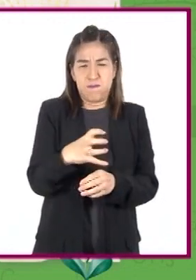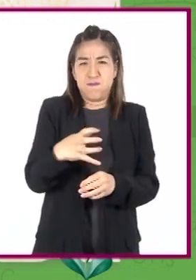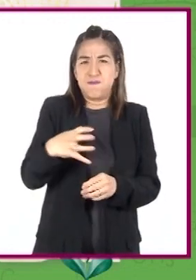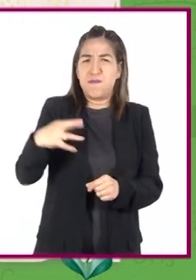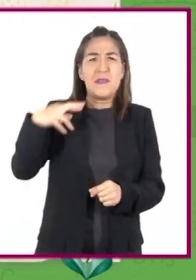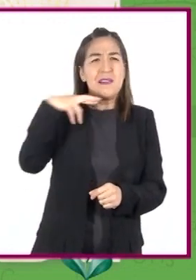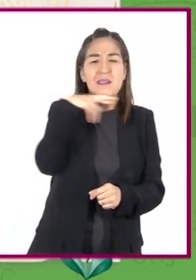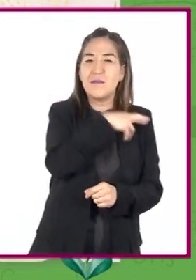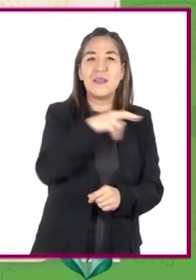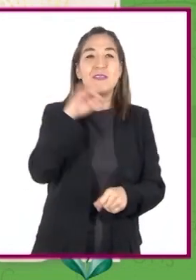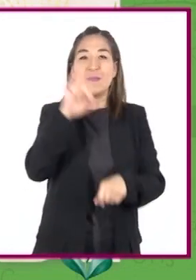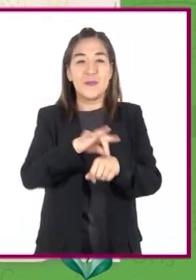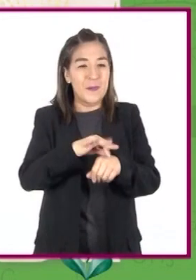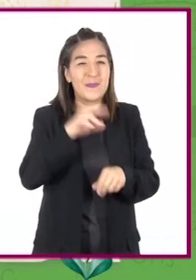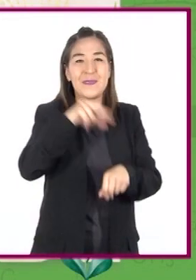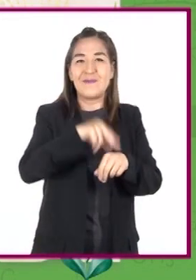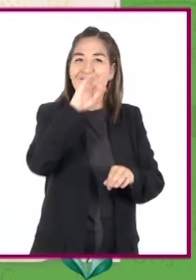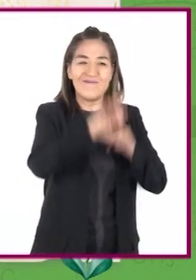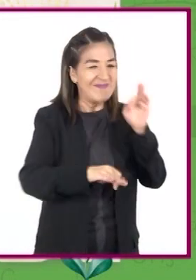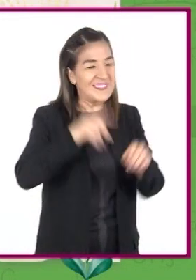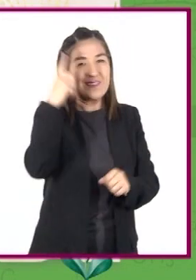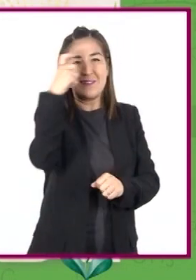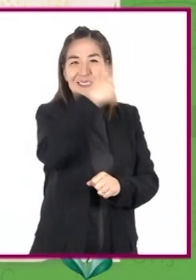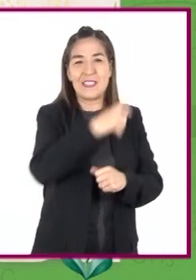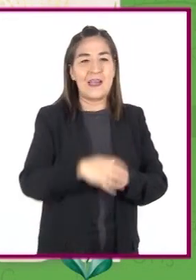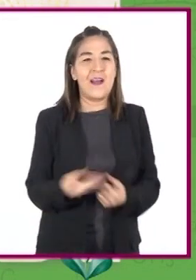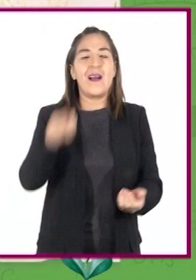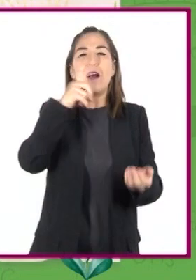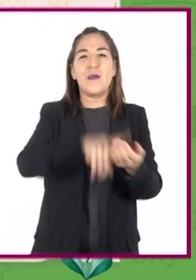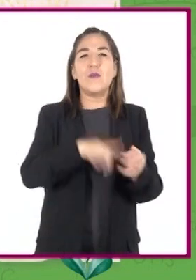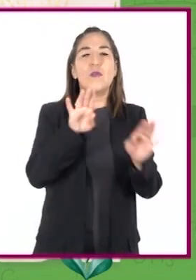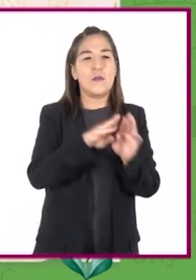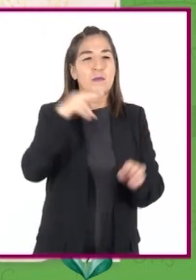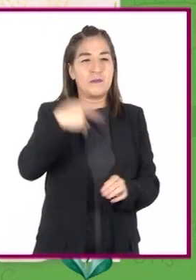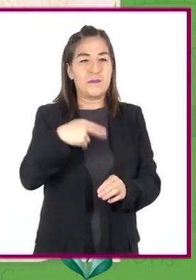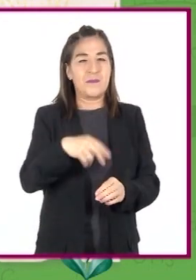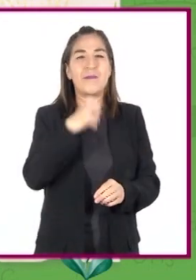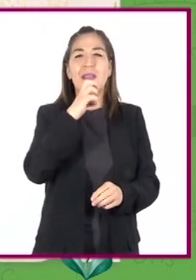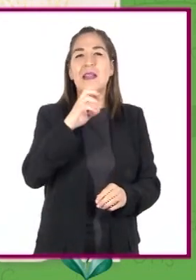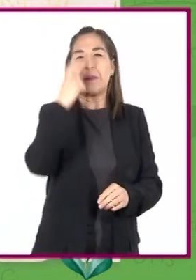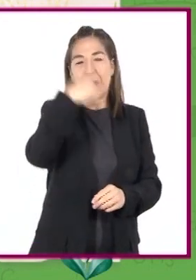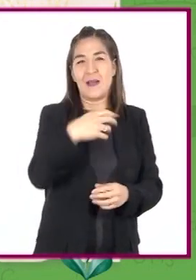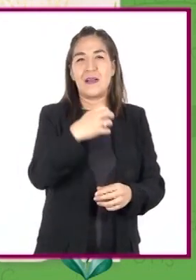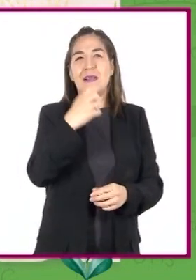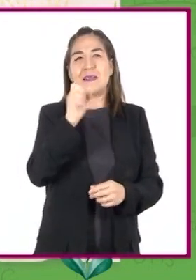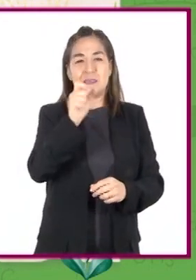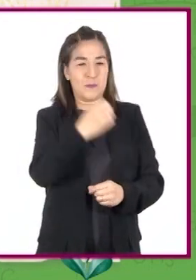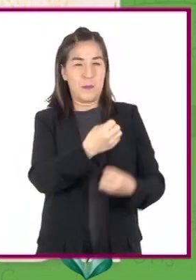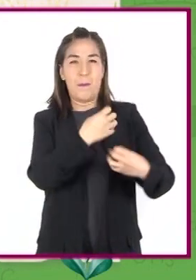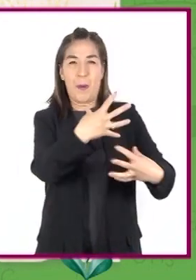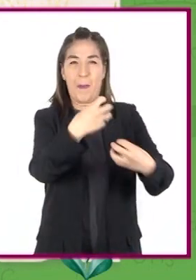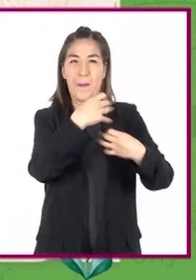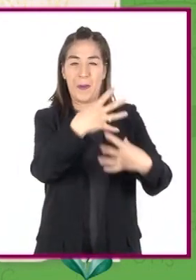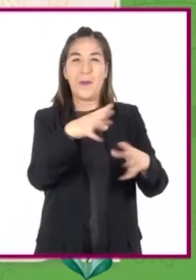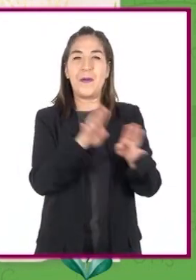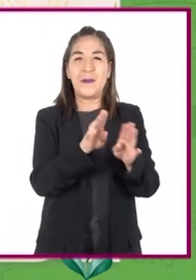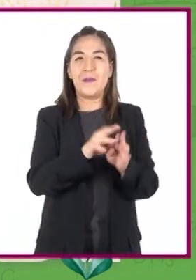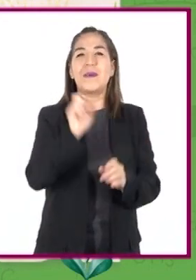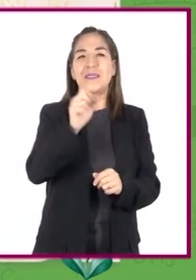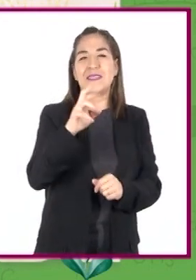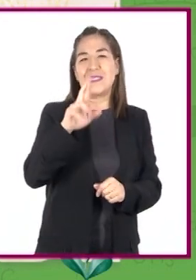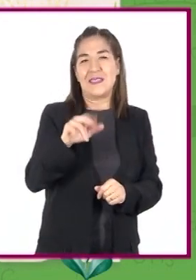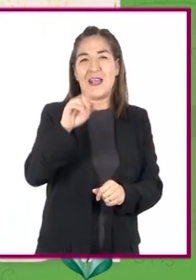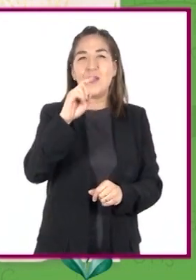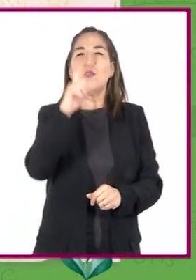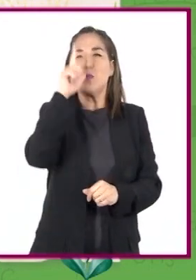hacer poco por ella. Le colocaron una cápsula del elemento radio con la esperanza de que la radiación matara a las células